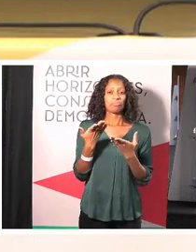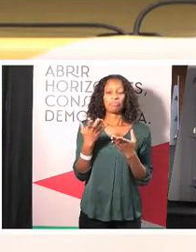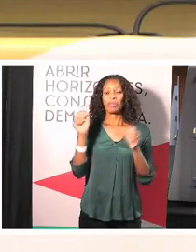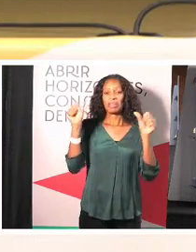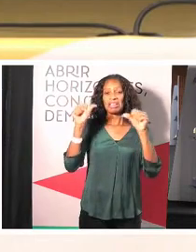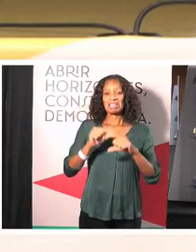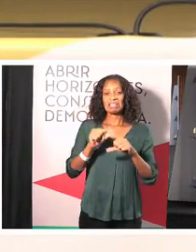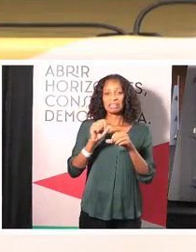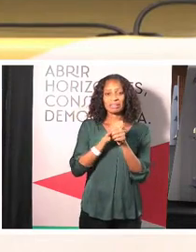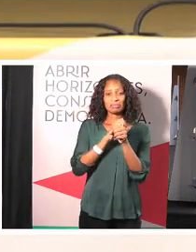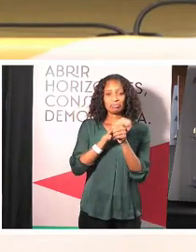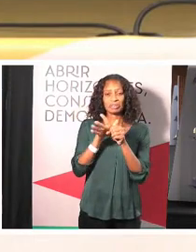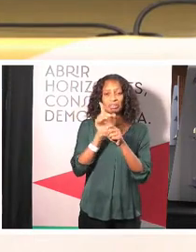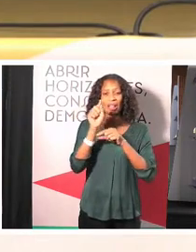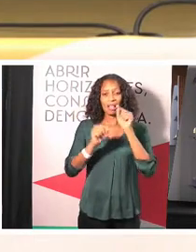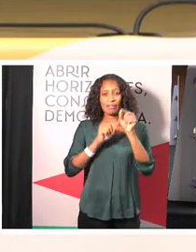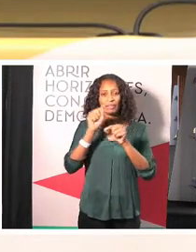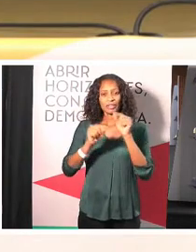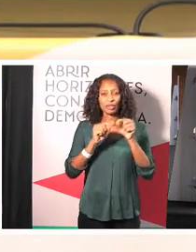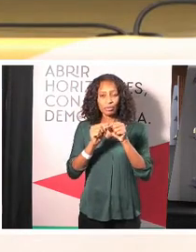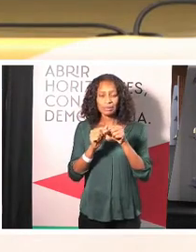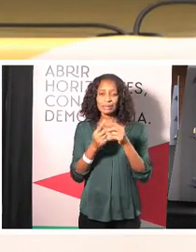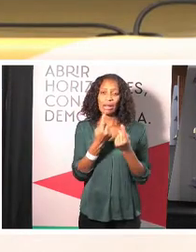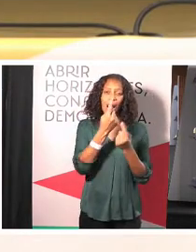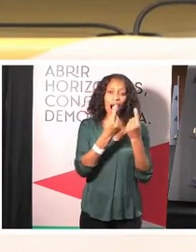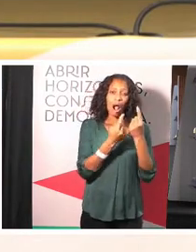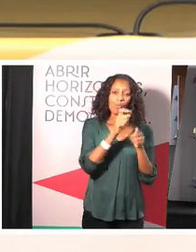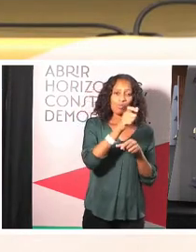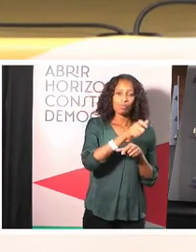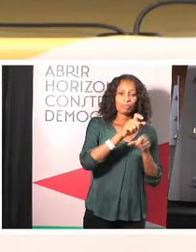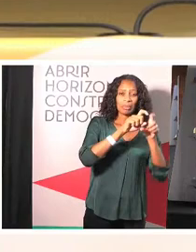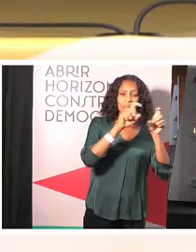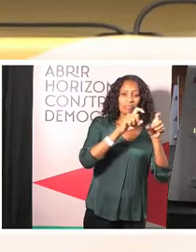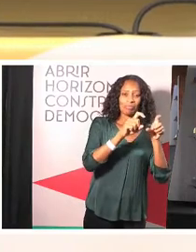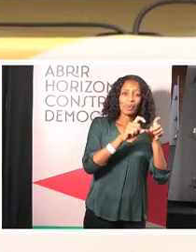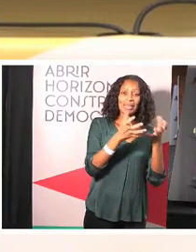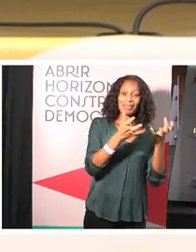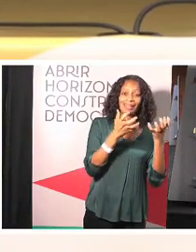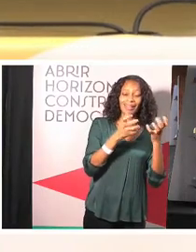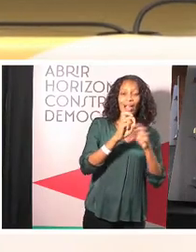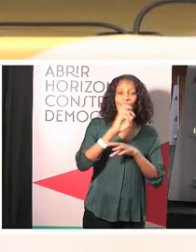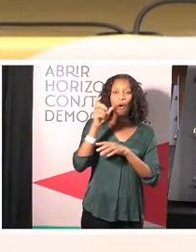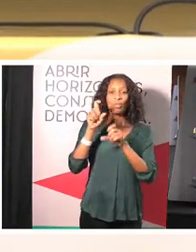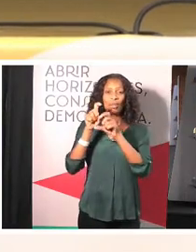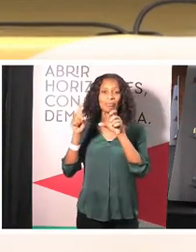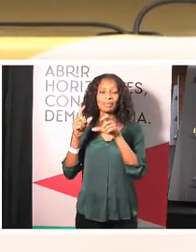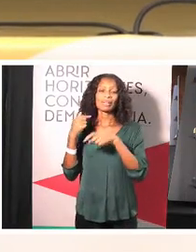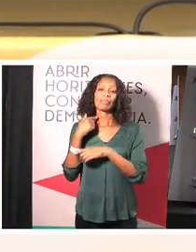los trabajadores, que evidentemente con este paso hacia los inversores y hacia el capitalismo de